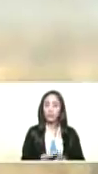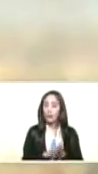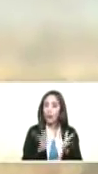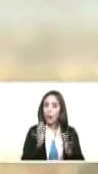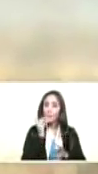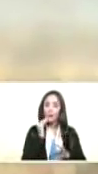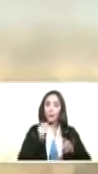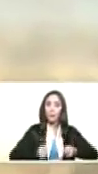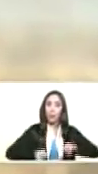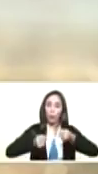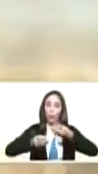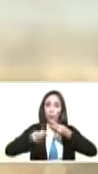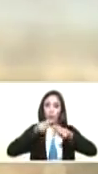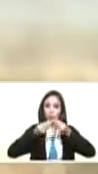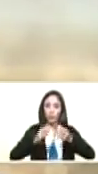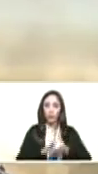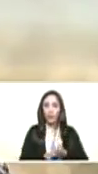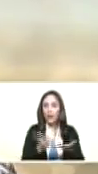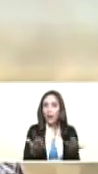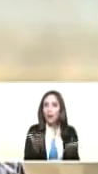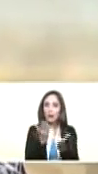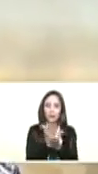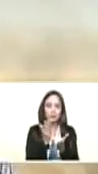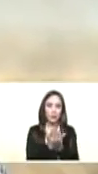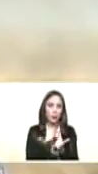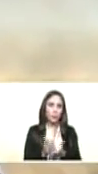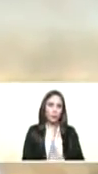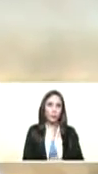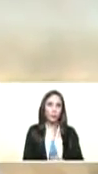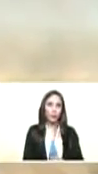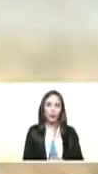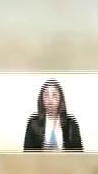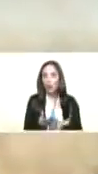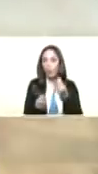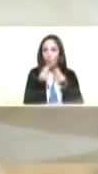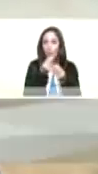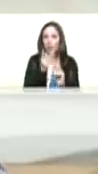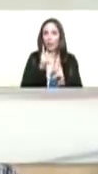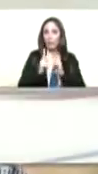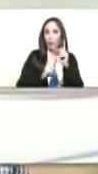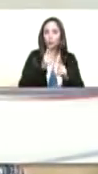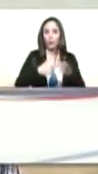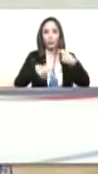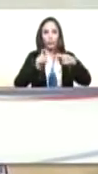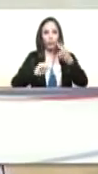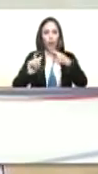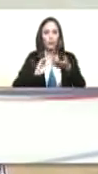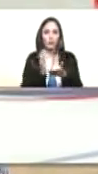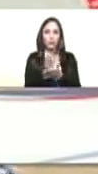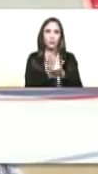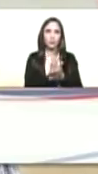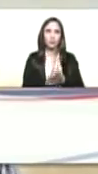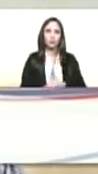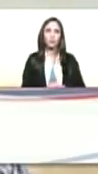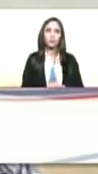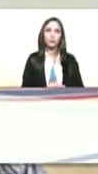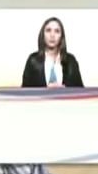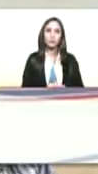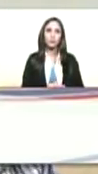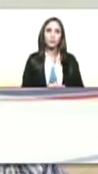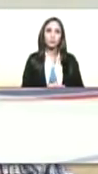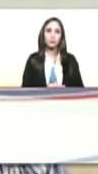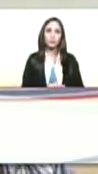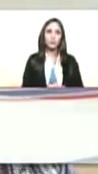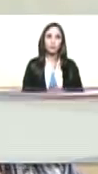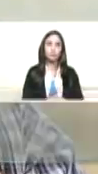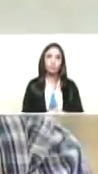definitivamente ha ido mucho más allá de lo que tiene que ver con la distribución. E inclusive hemos avanzado, todavía nos queda mucho por